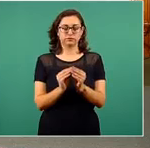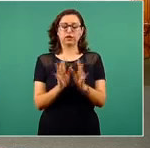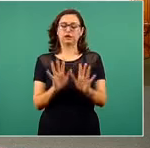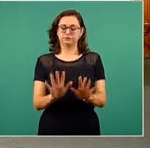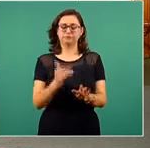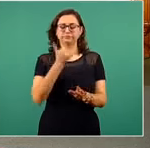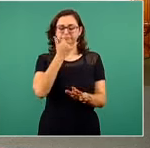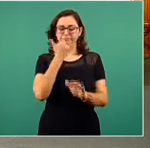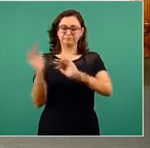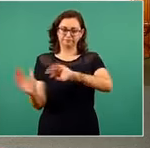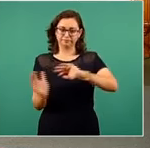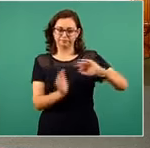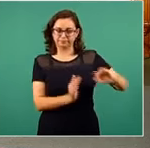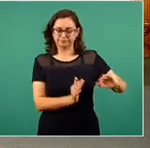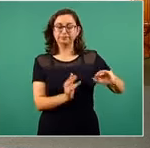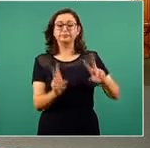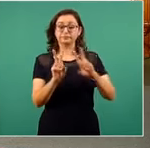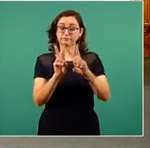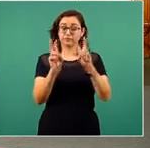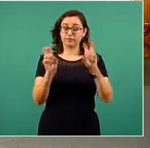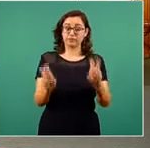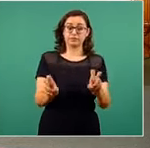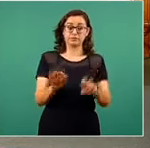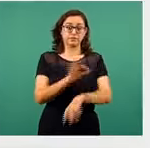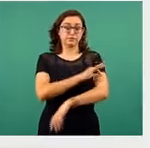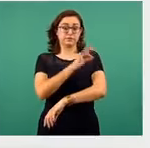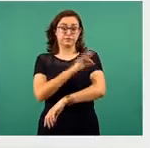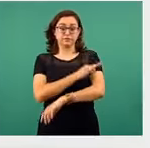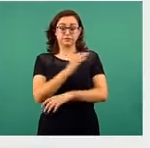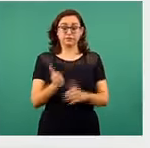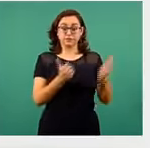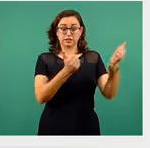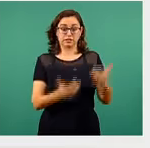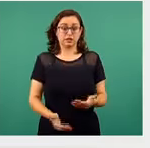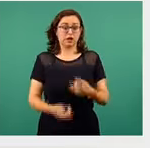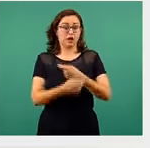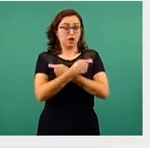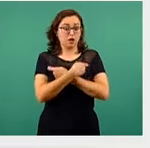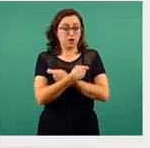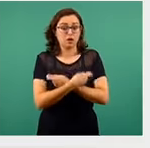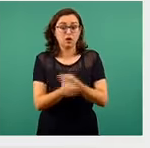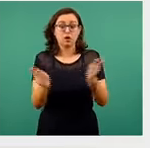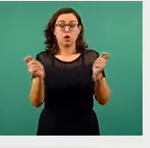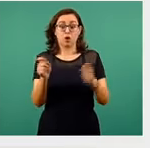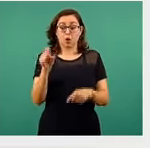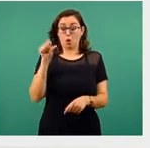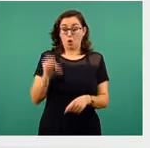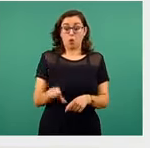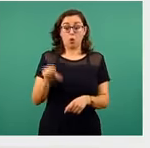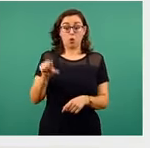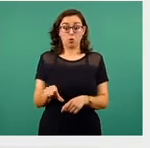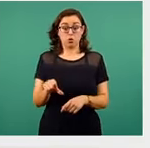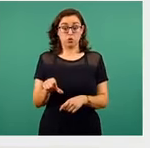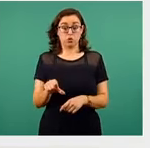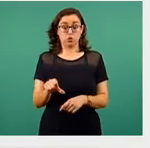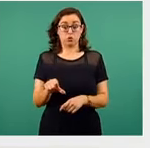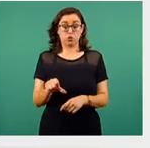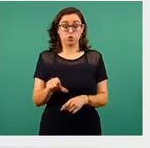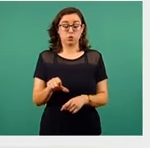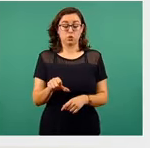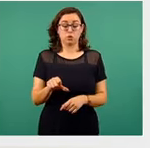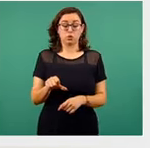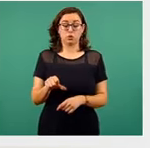detalle, cómo se distribuyó las vacunas que se aplicaron hoy hasta el corte